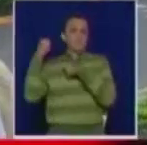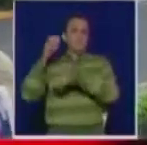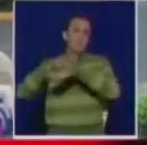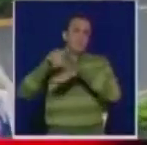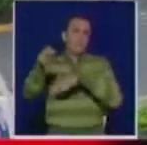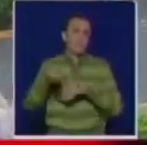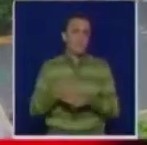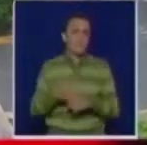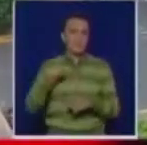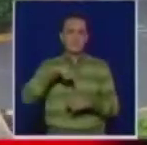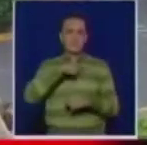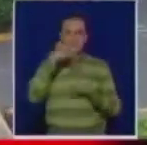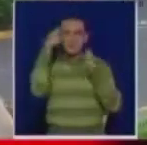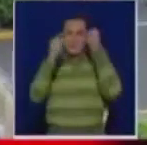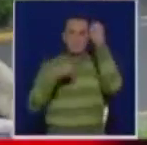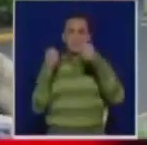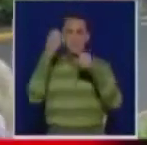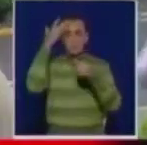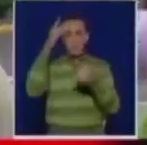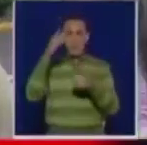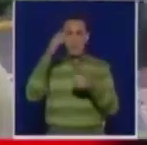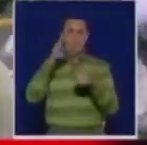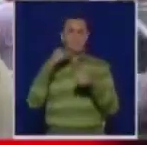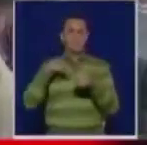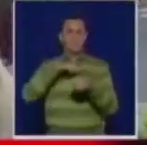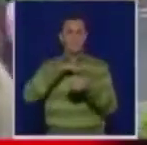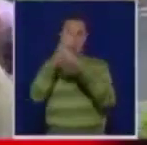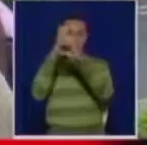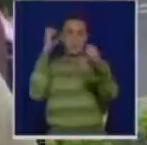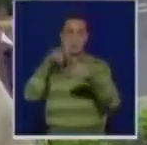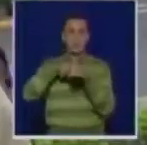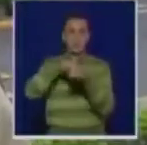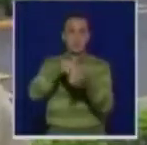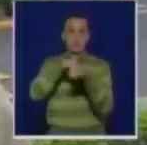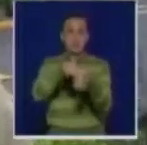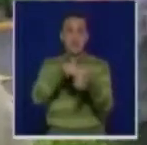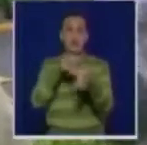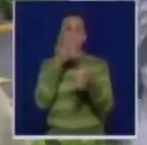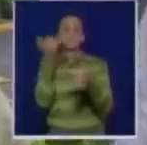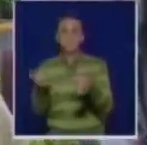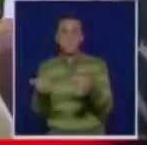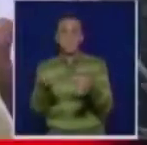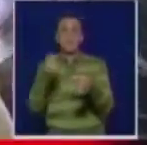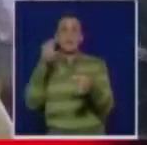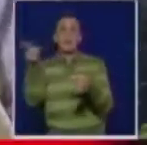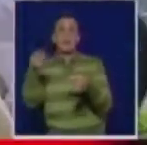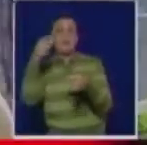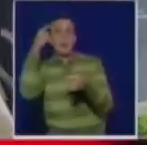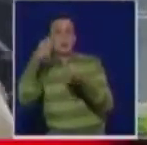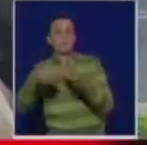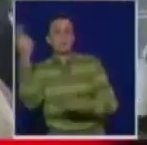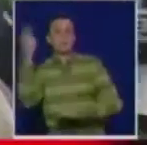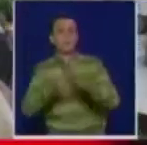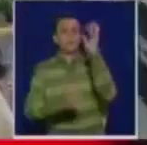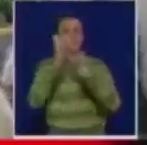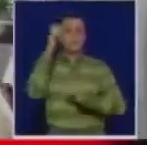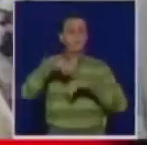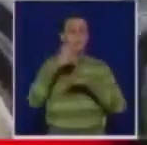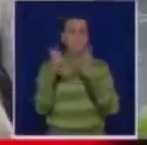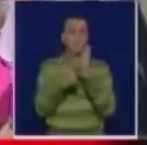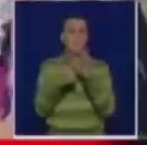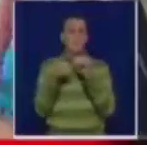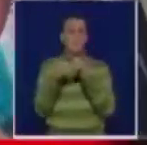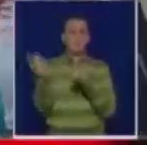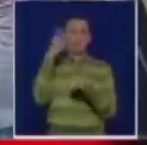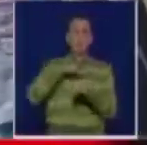nos cogieron, que nos iban a quemar el bus, que nos amenazaron con los celulares, si llamábamos a la policía, si tomábamos